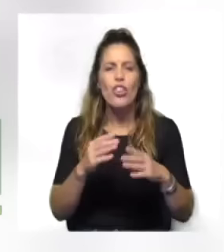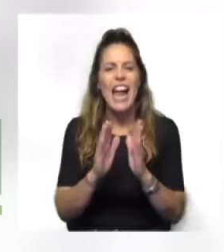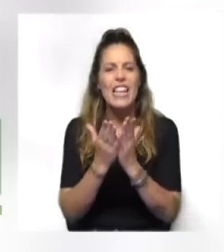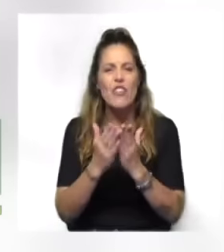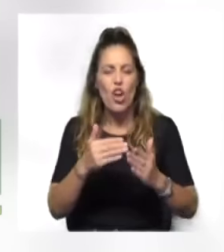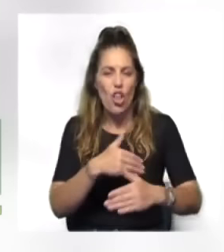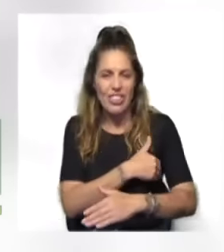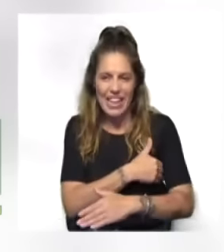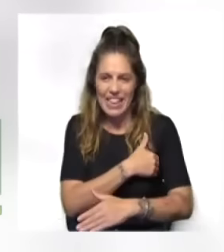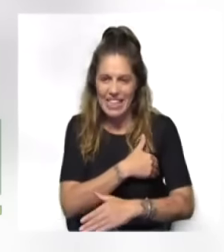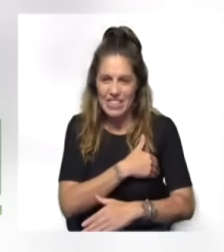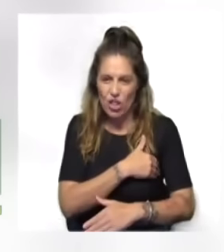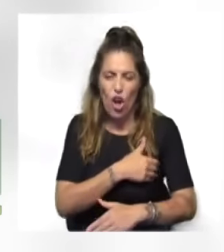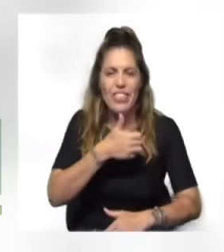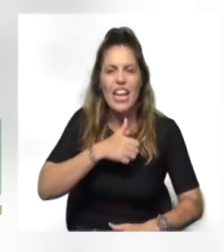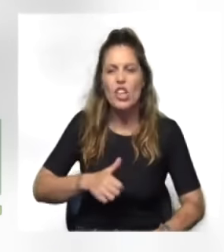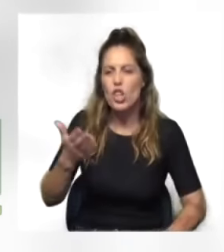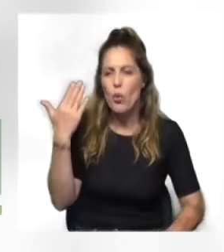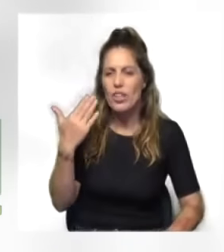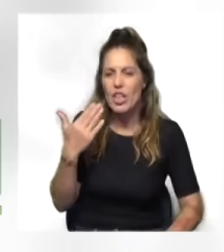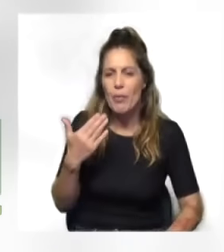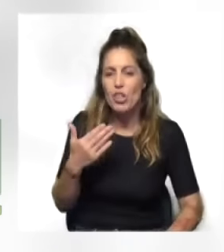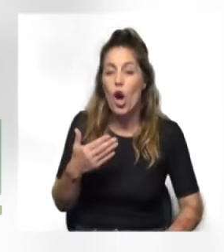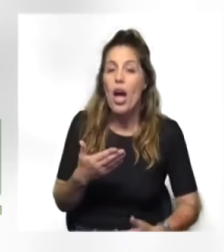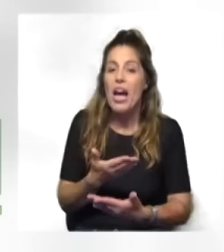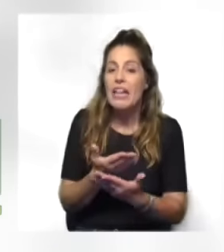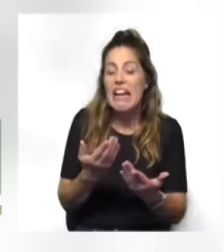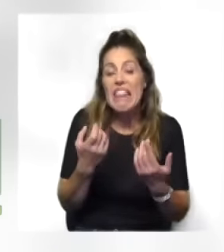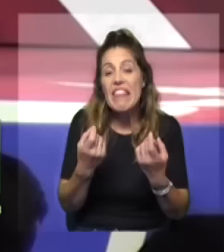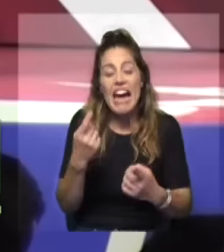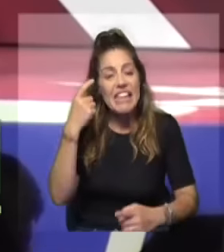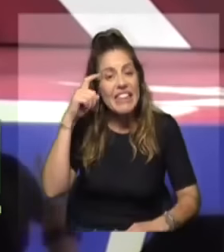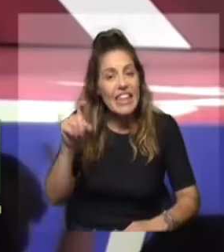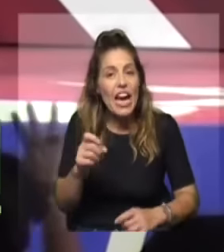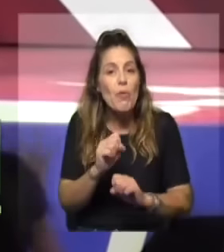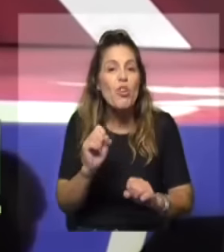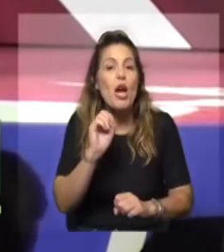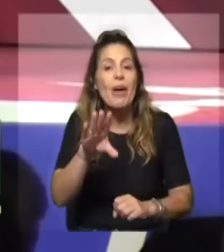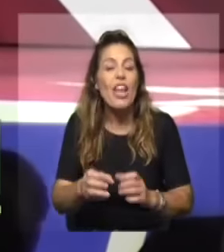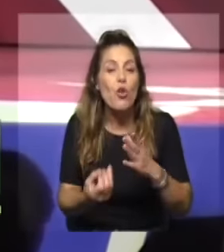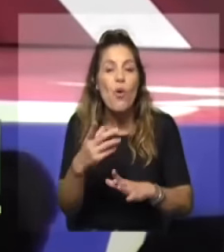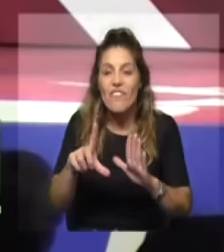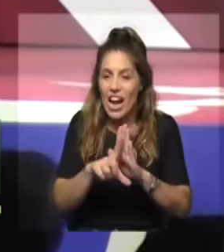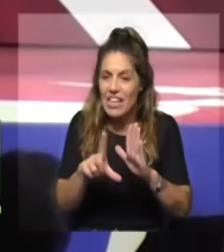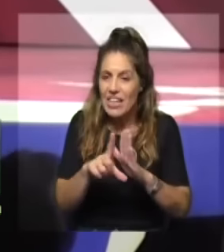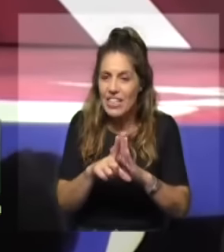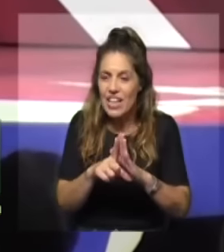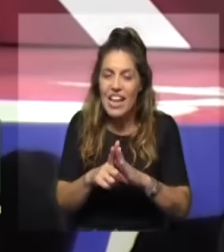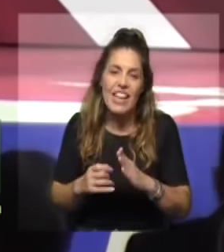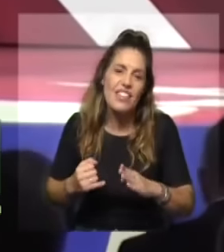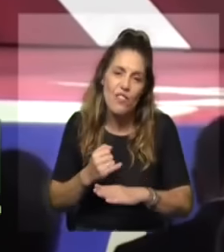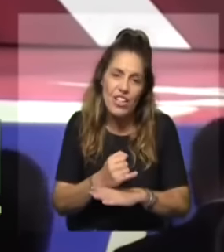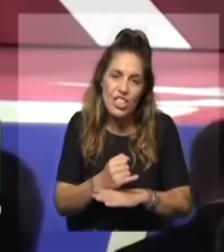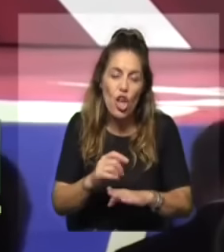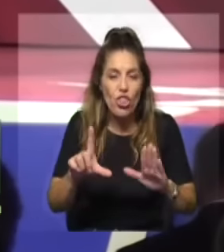Testamento con imágenes bíblicas que da una idea de que podría enviar nuevas leyes al parlamento tras el fallido trámite de la denominada